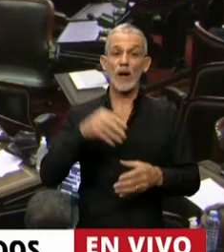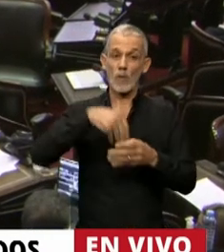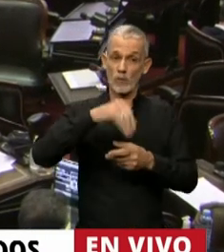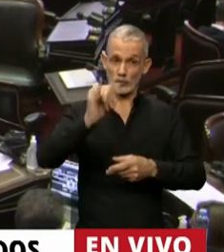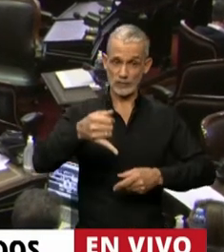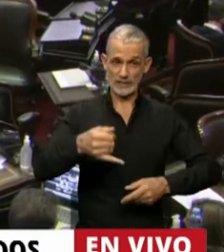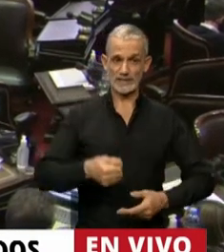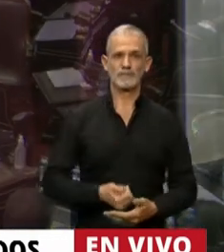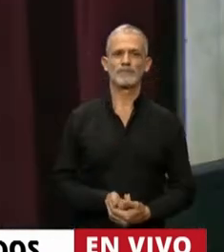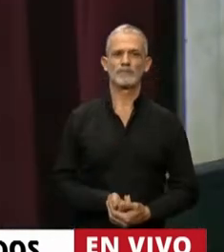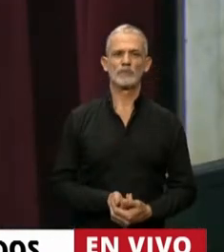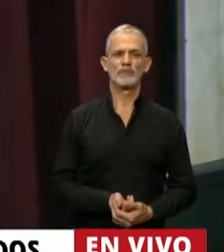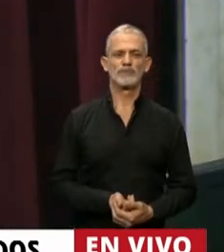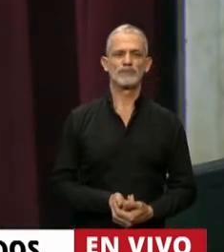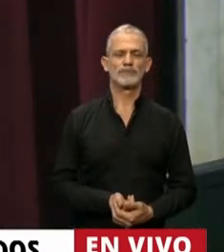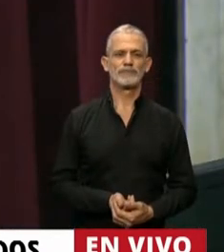Afirmativo, presidente.